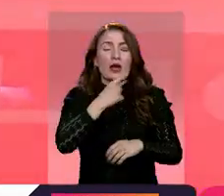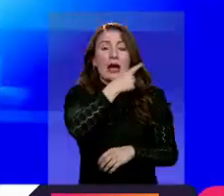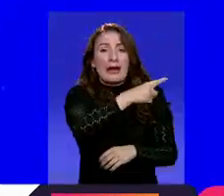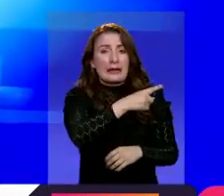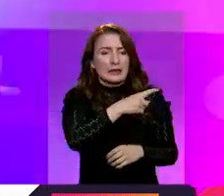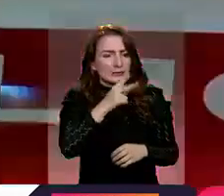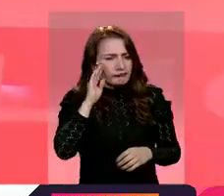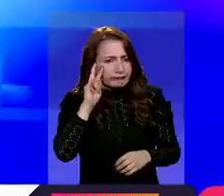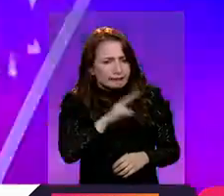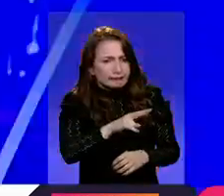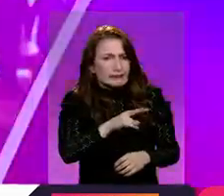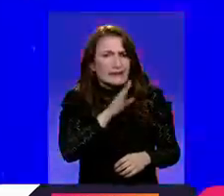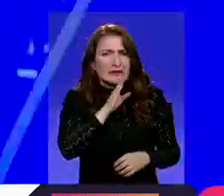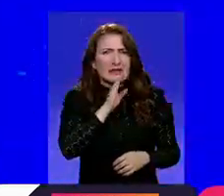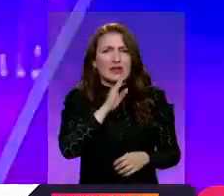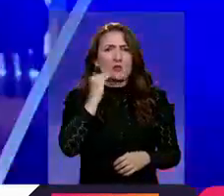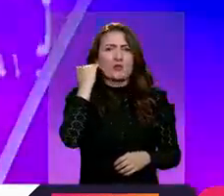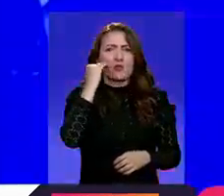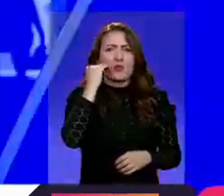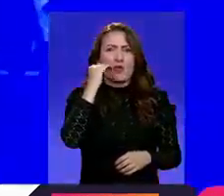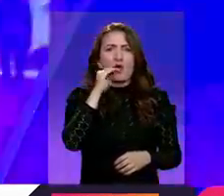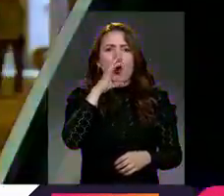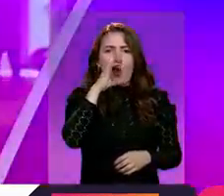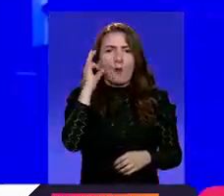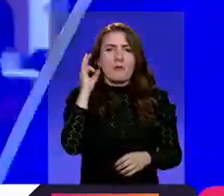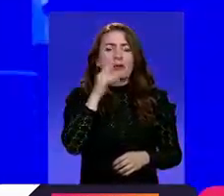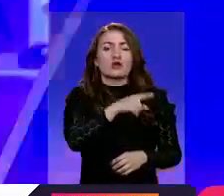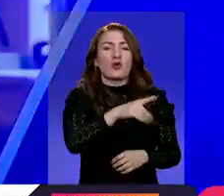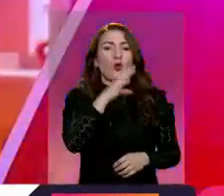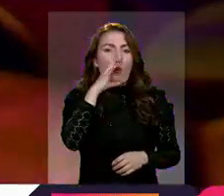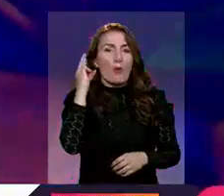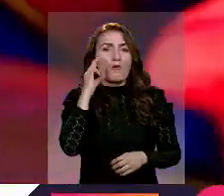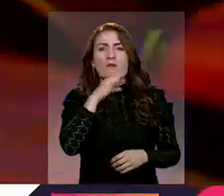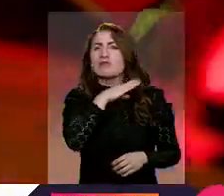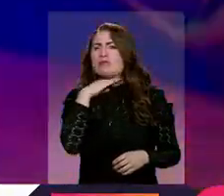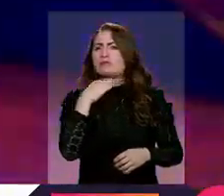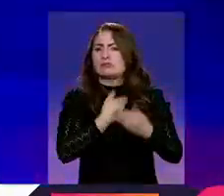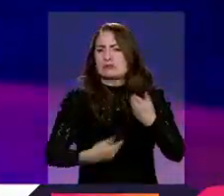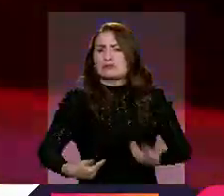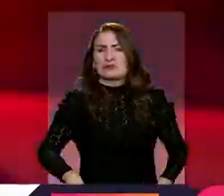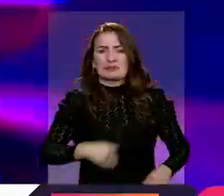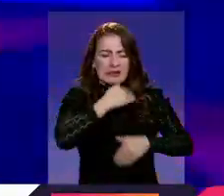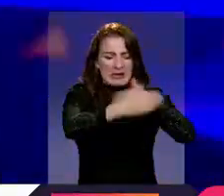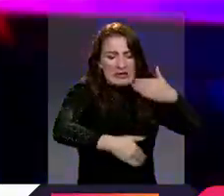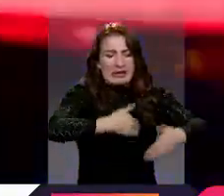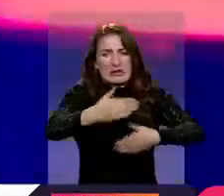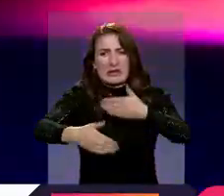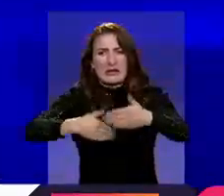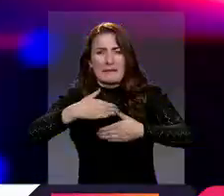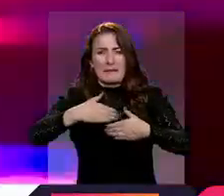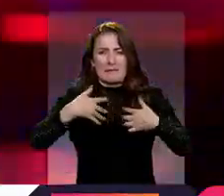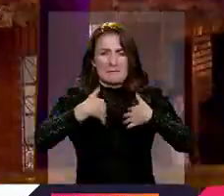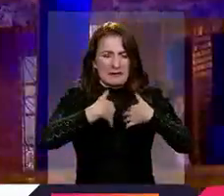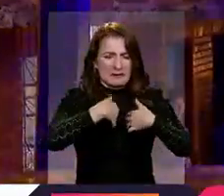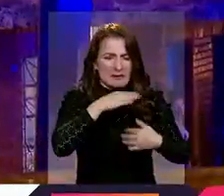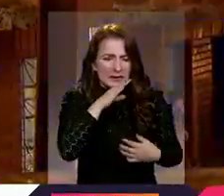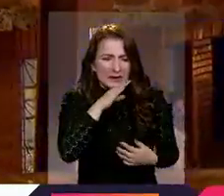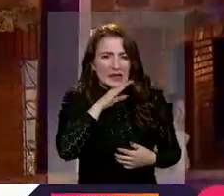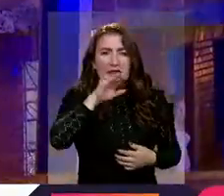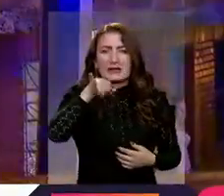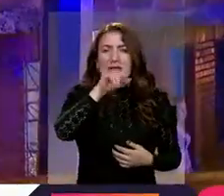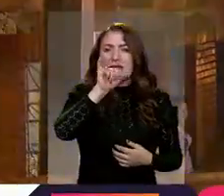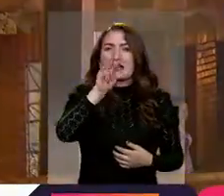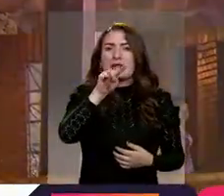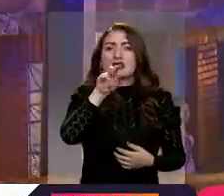las autoridades, de sexo masculino, la cual estaba envuelta en una sábana y con heridas cortopunzantes. La víctima fue identificada como Jason